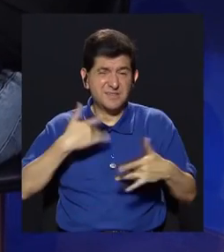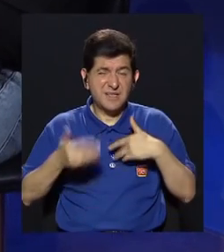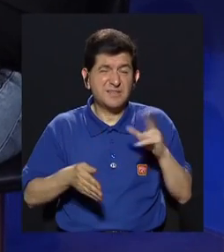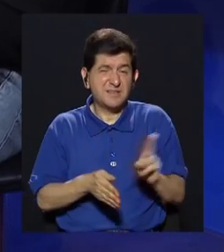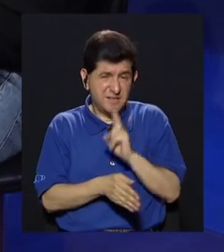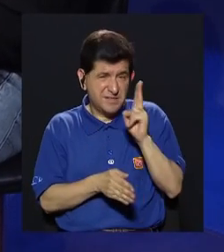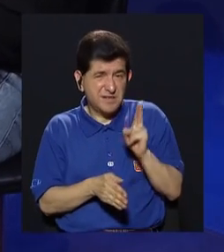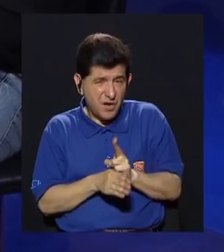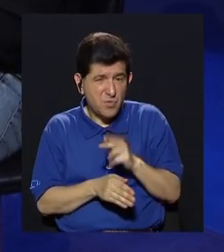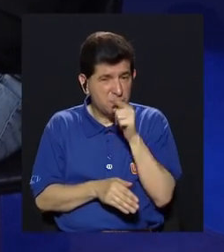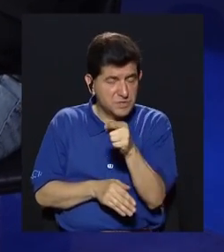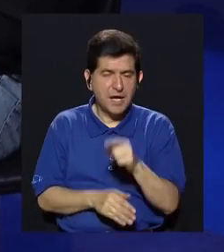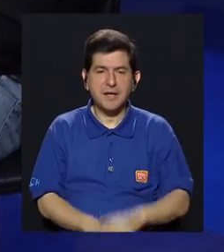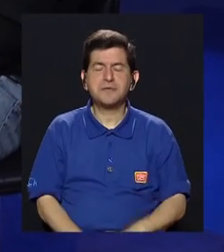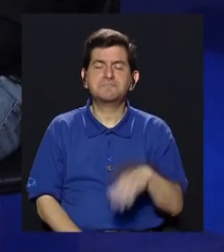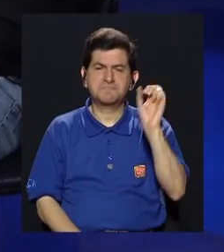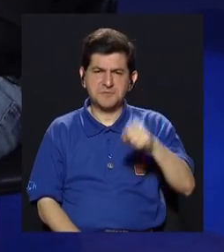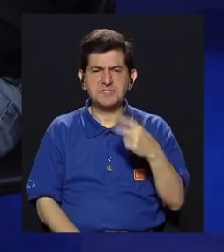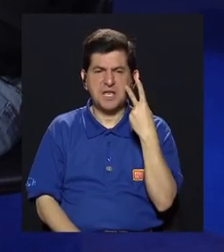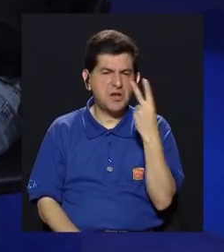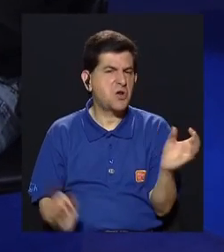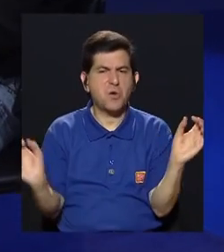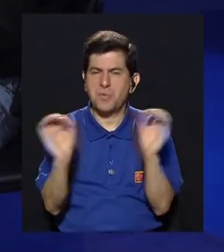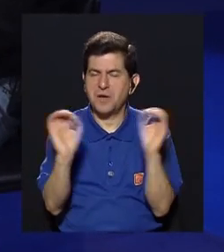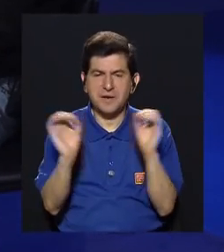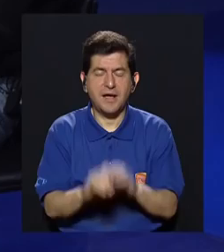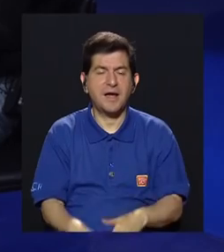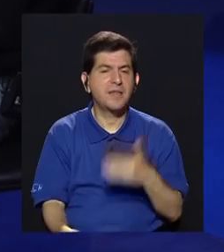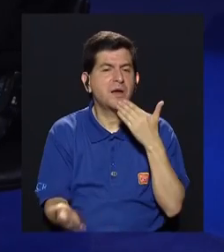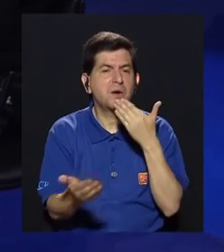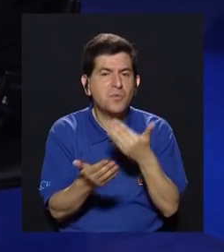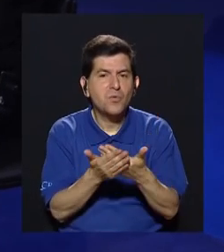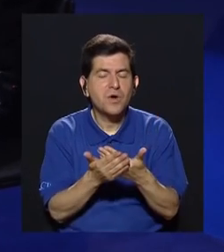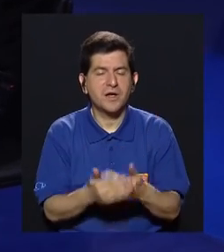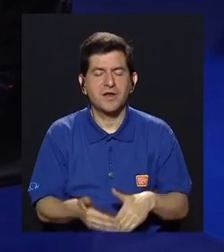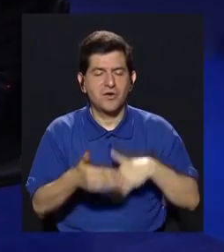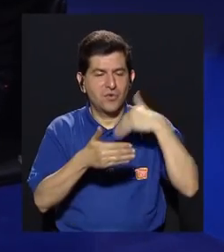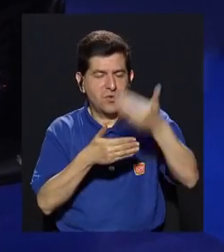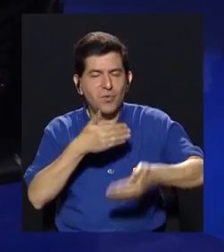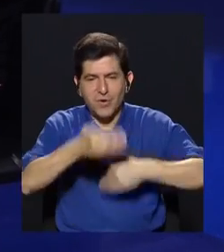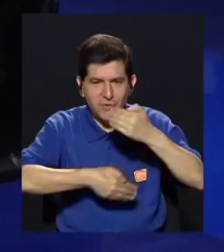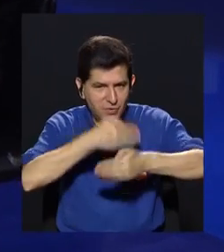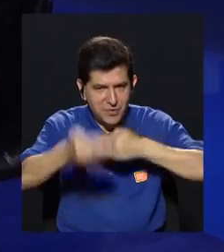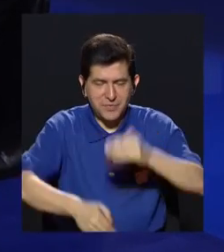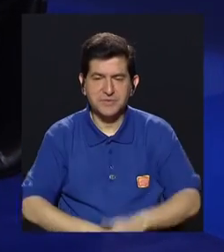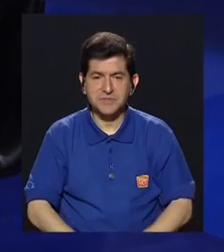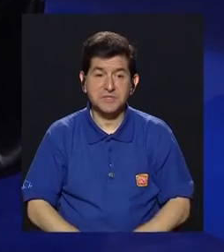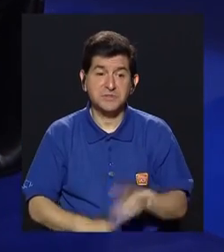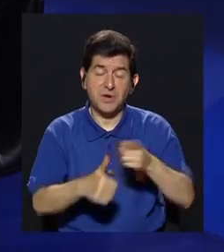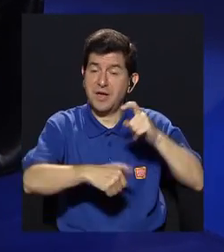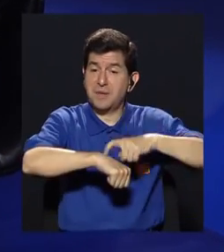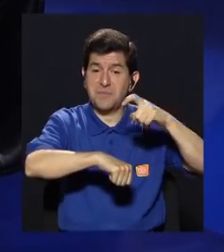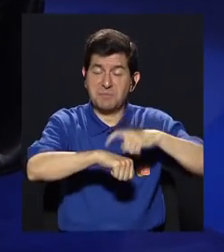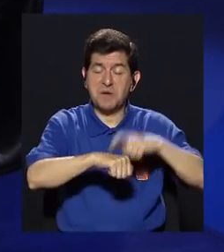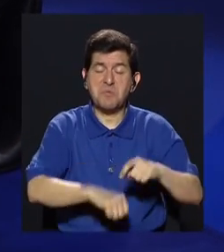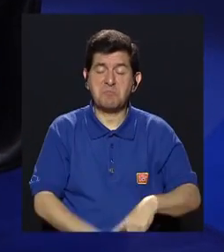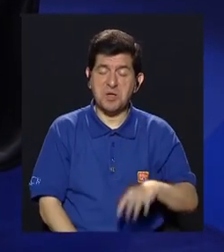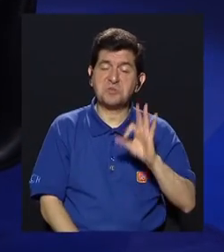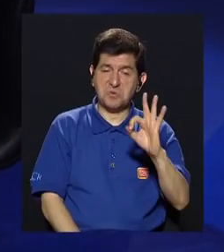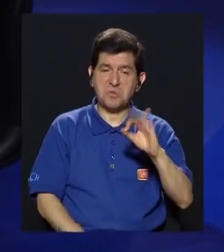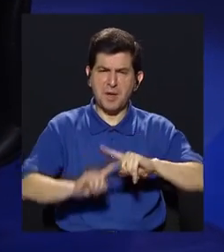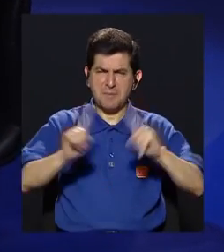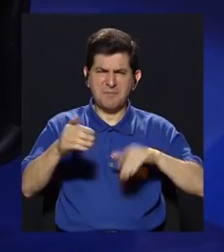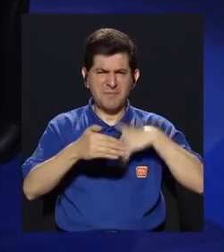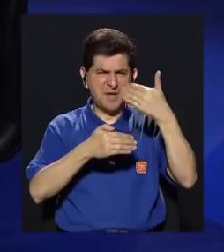utilizado si si que nunca han visto nada que era nada bueno que salga de salga de eso al principio se les hacía gracia pero ya después ya